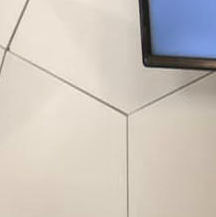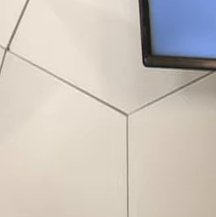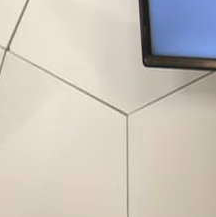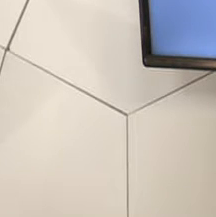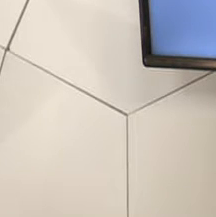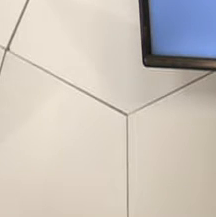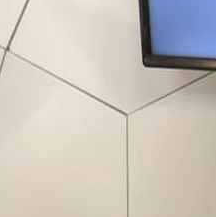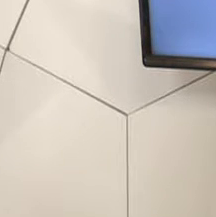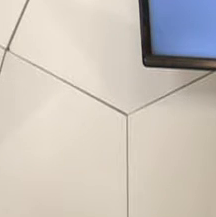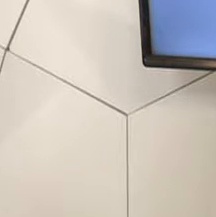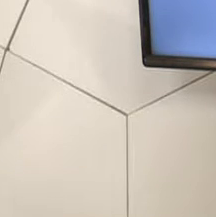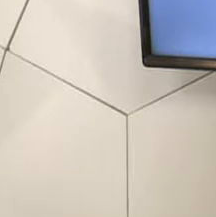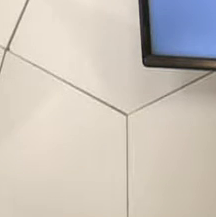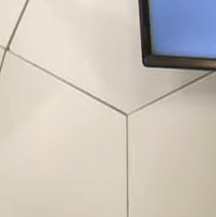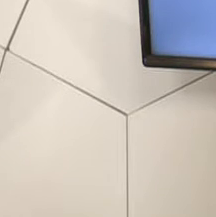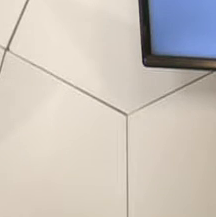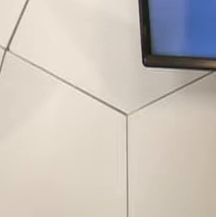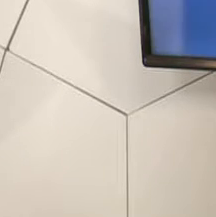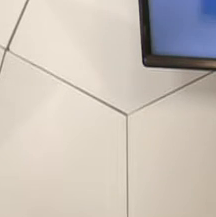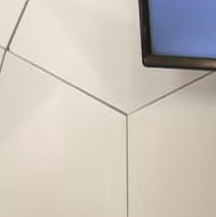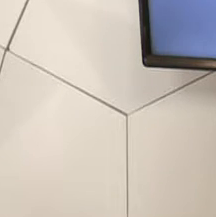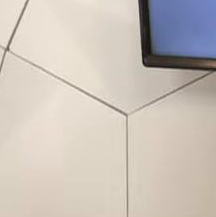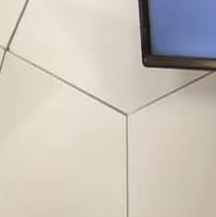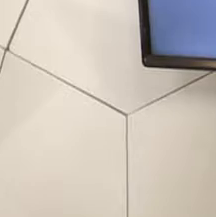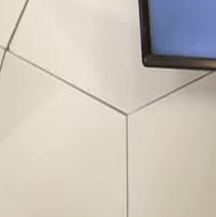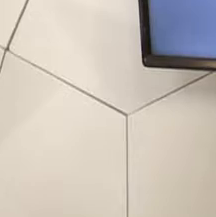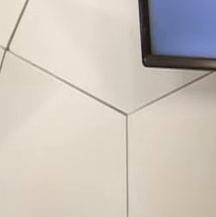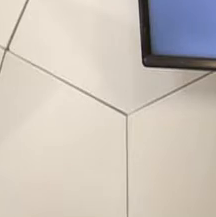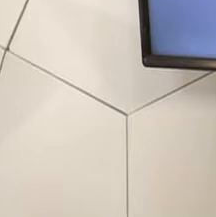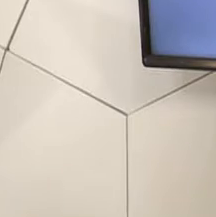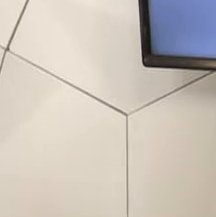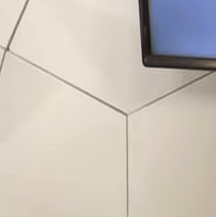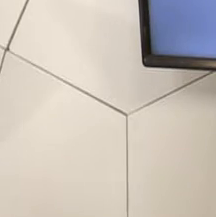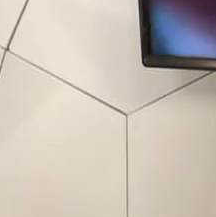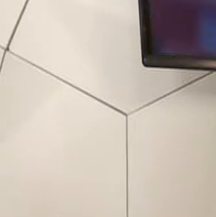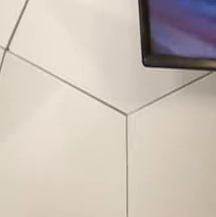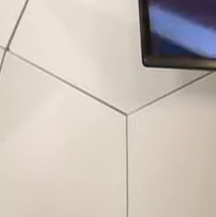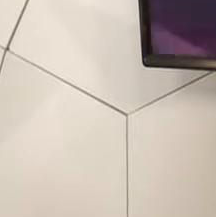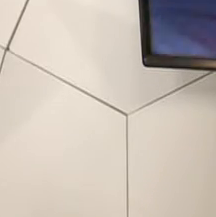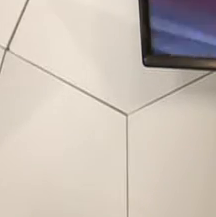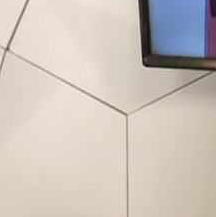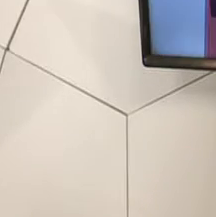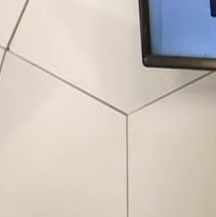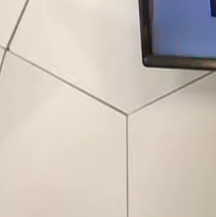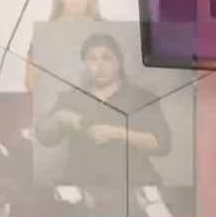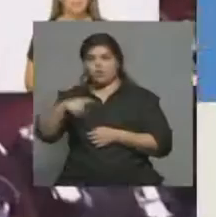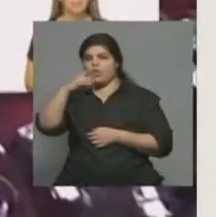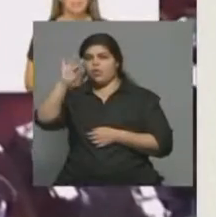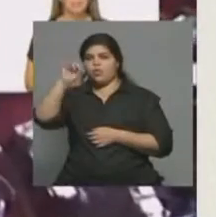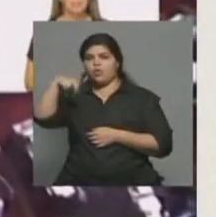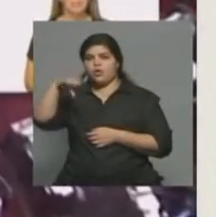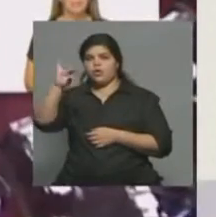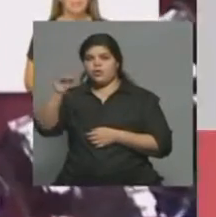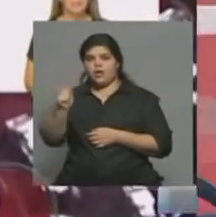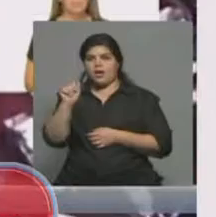Juventud a nivel provincial, quien nos brindaba definiciones respecto a este importante avance que logró el país. En